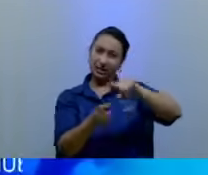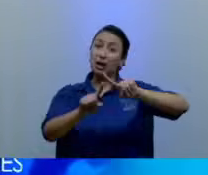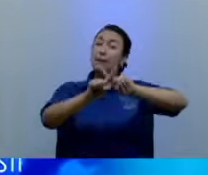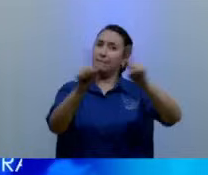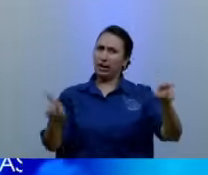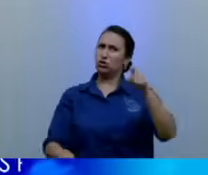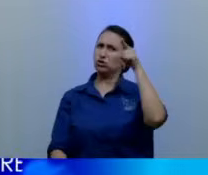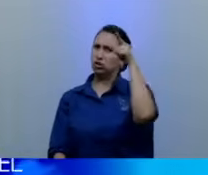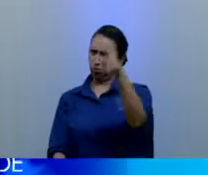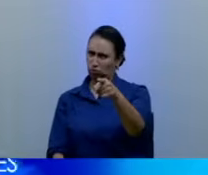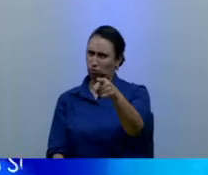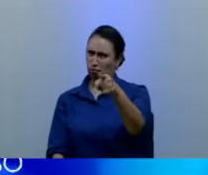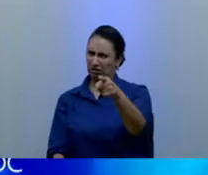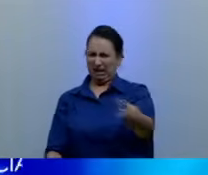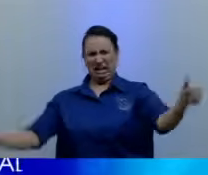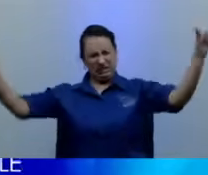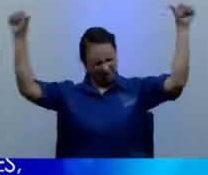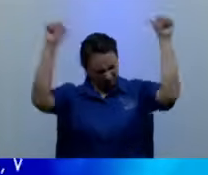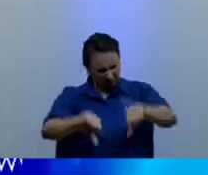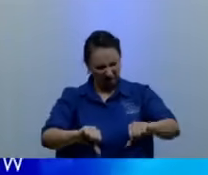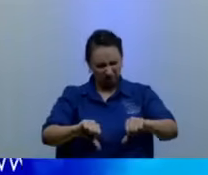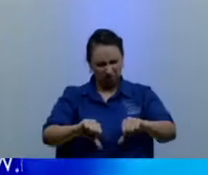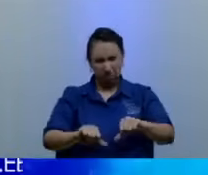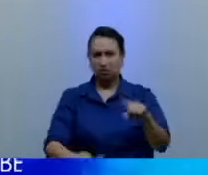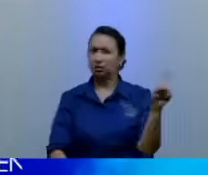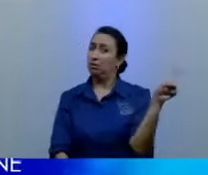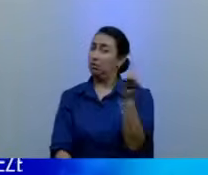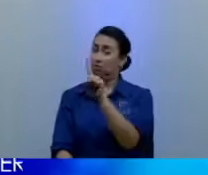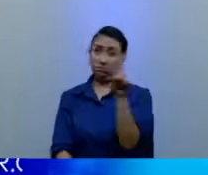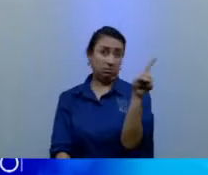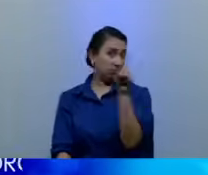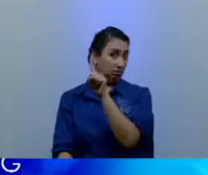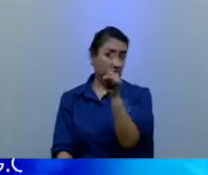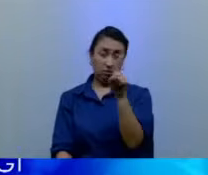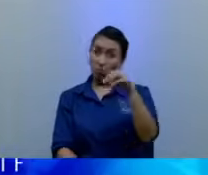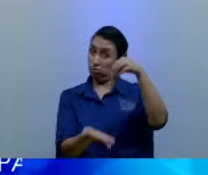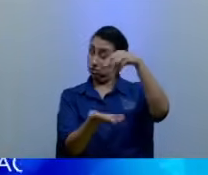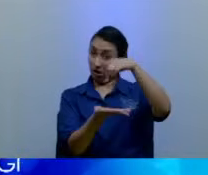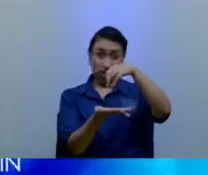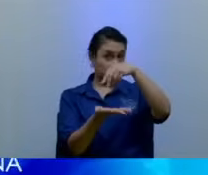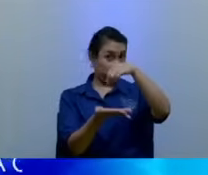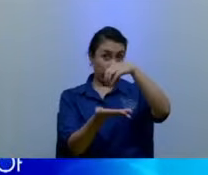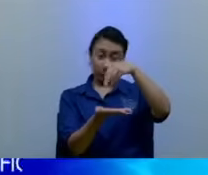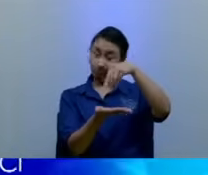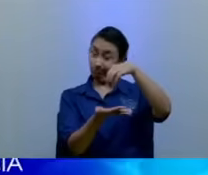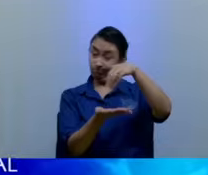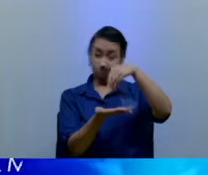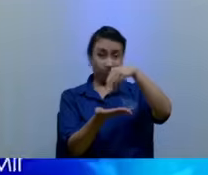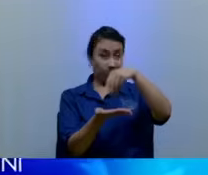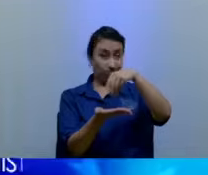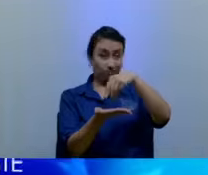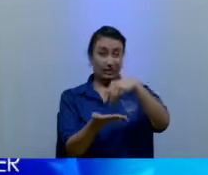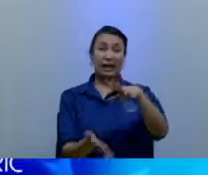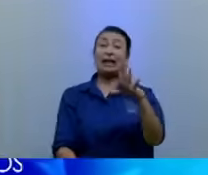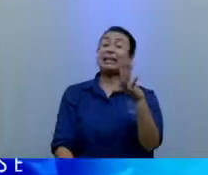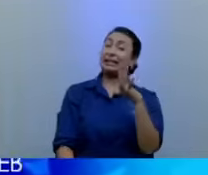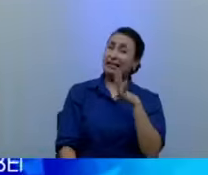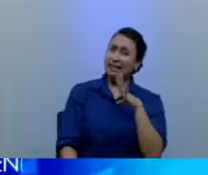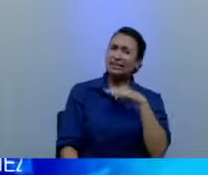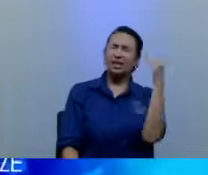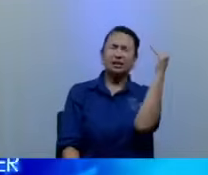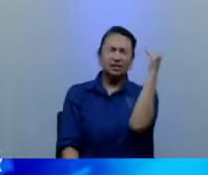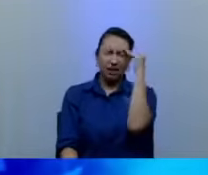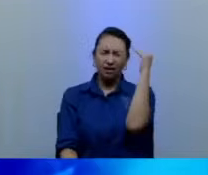le abre más la herida, entonces no está haciendo su función. Tiene que regresar al proceso